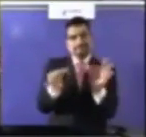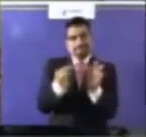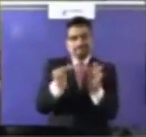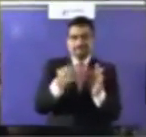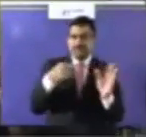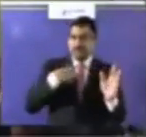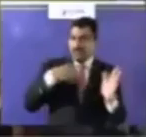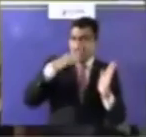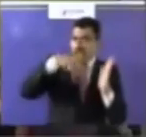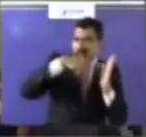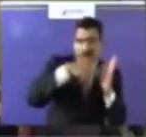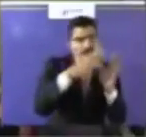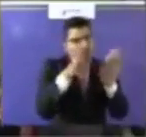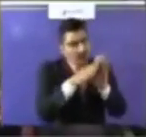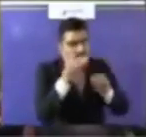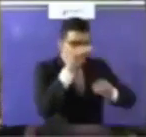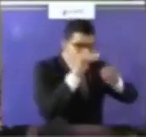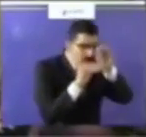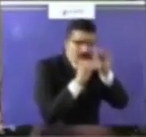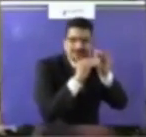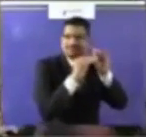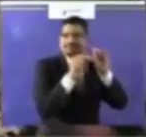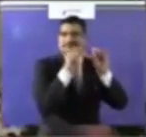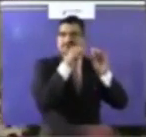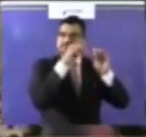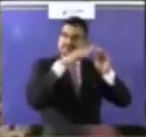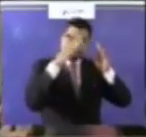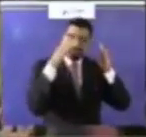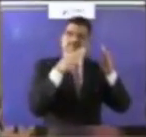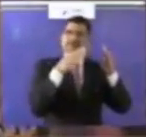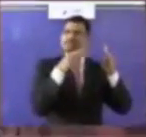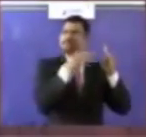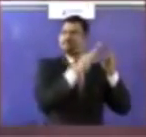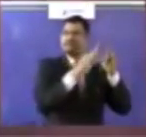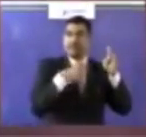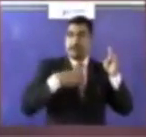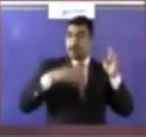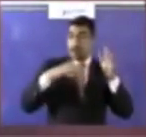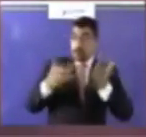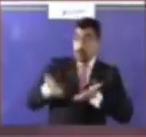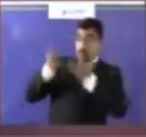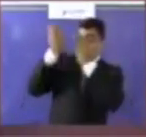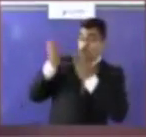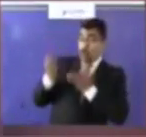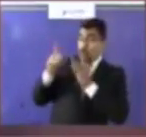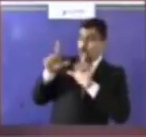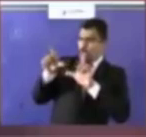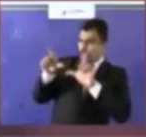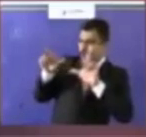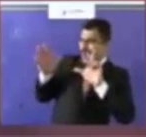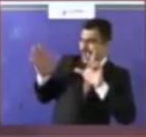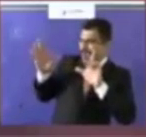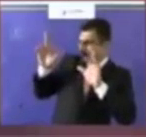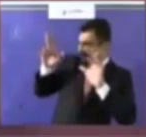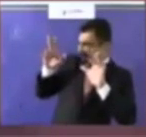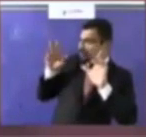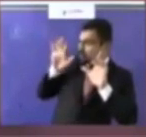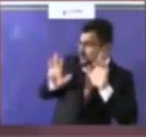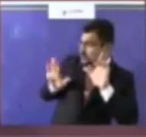técnica, ya que el retrato del doctor Carpizo yo lo elaboré